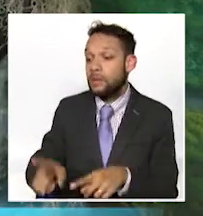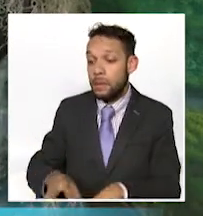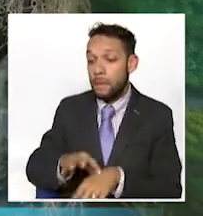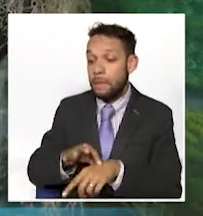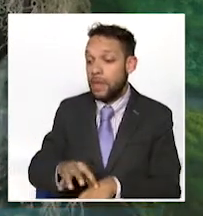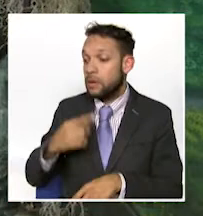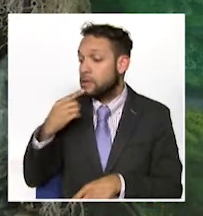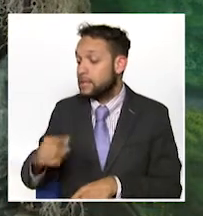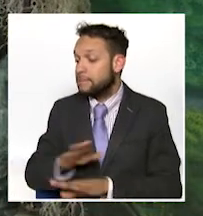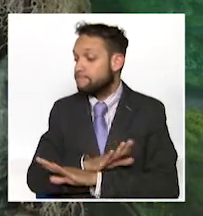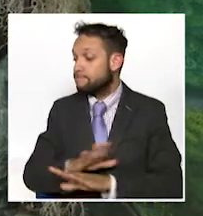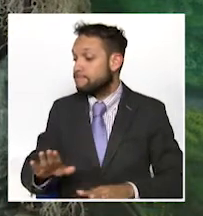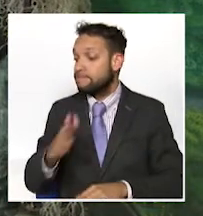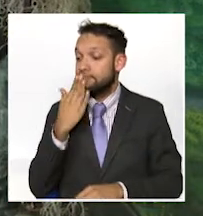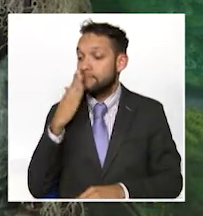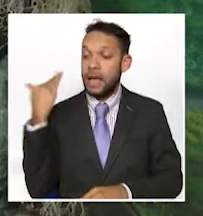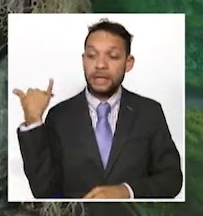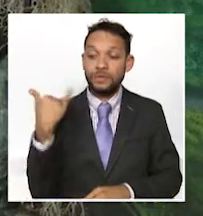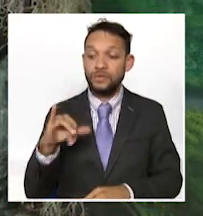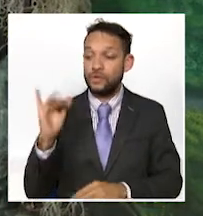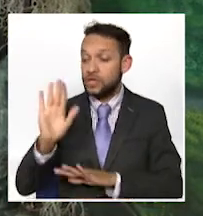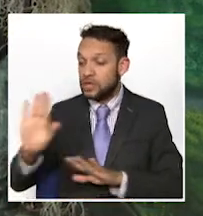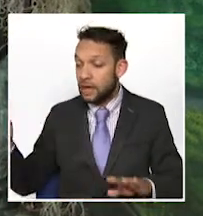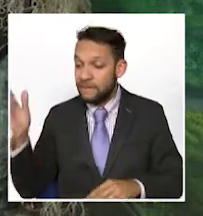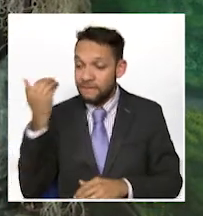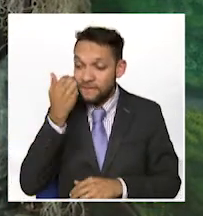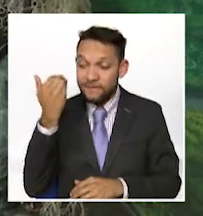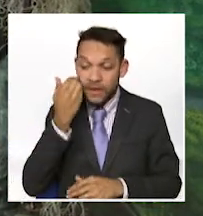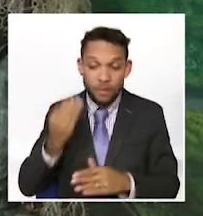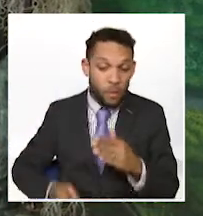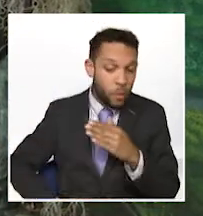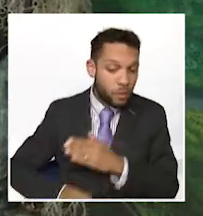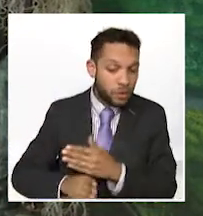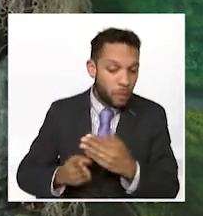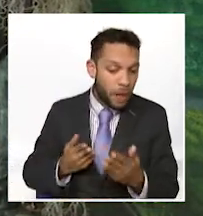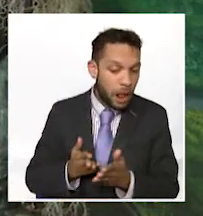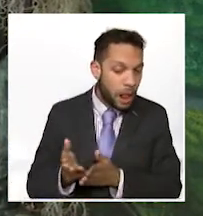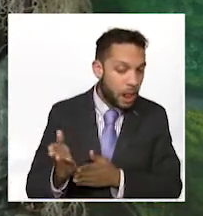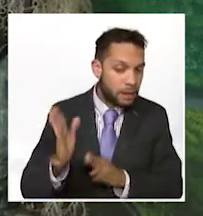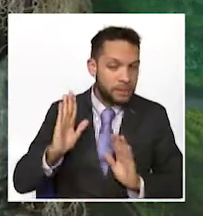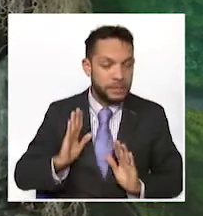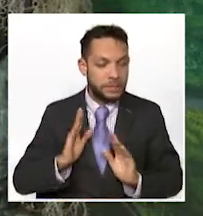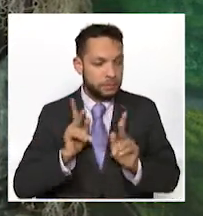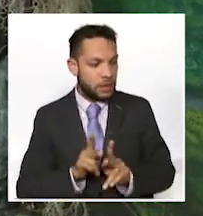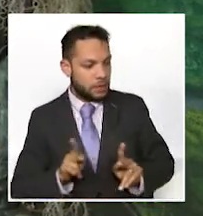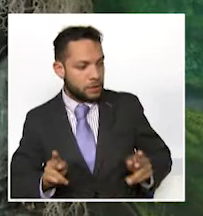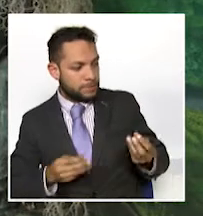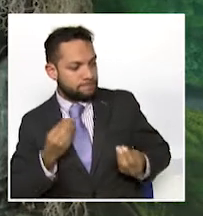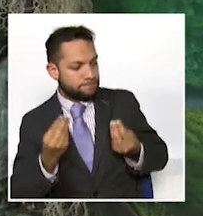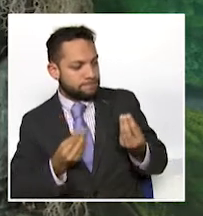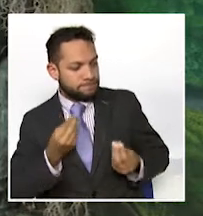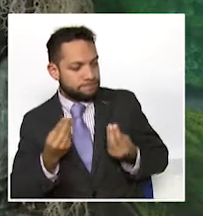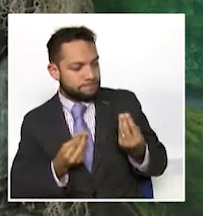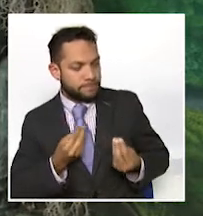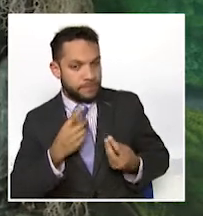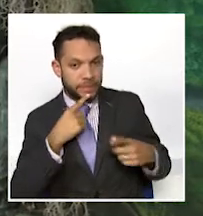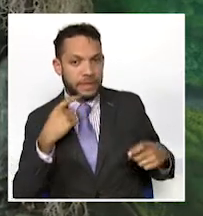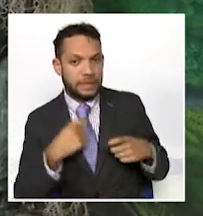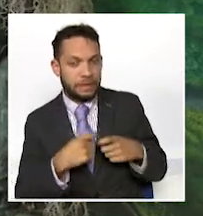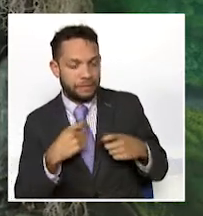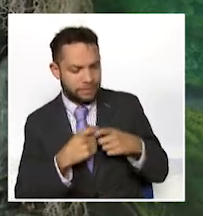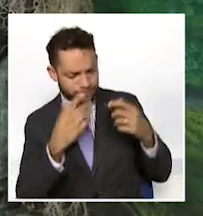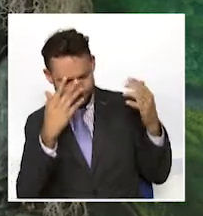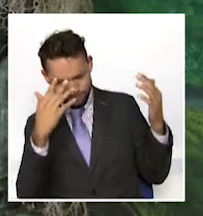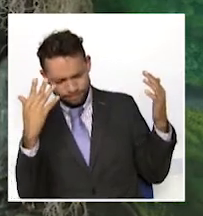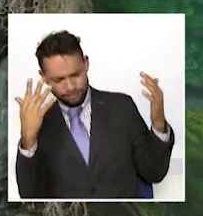que hacerle, o lo suyo no tiene tratamiento. Y las personas empiezan en una serie de